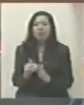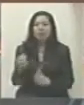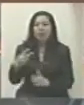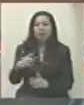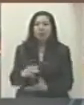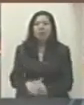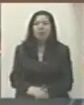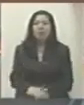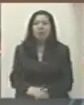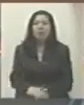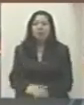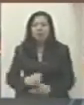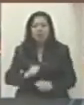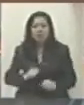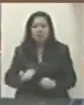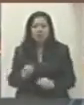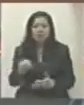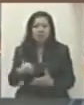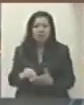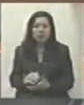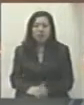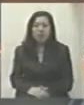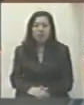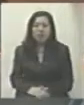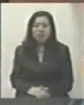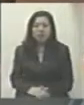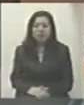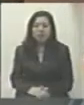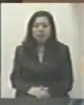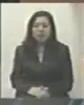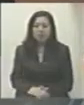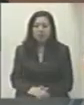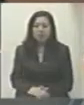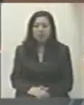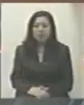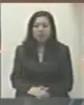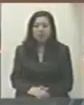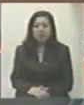segundo criterios de priorización. 2.1.